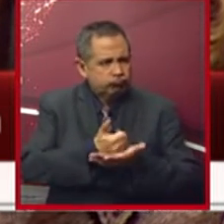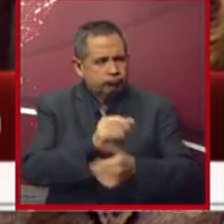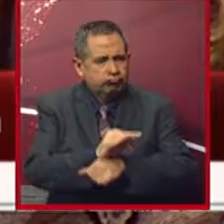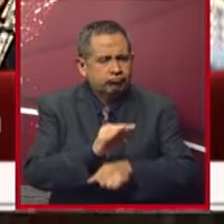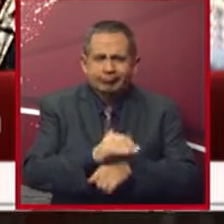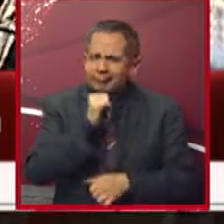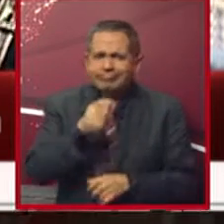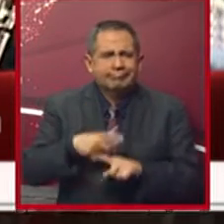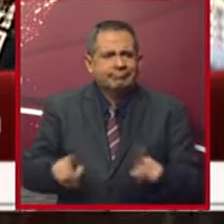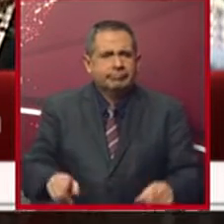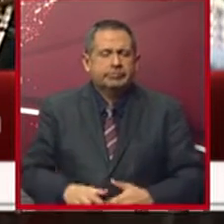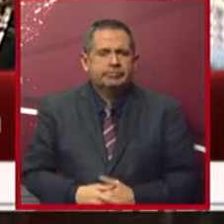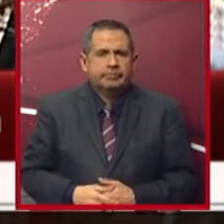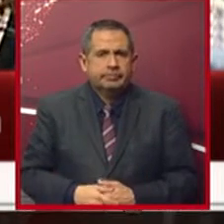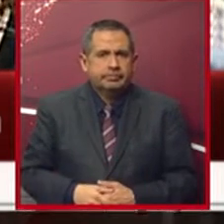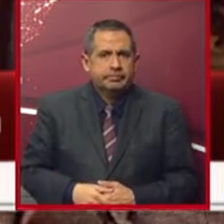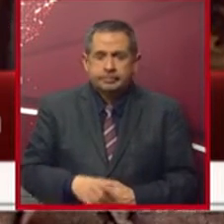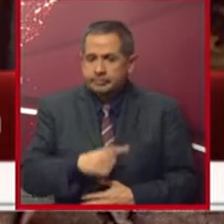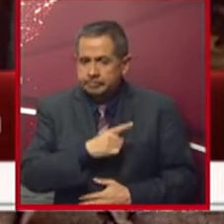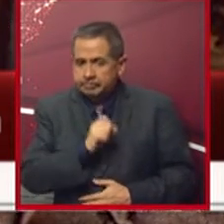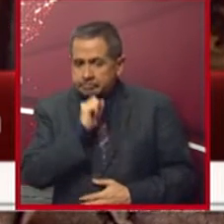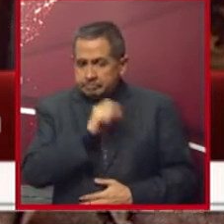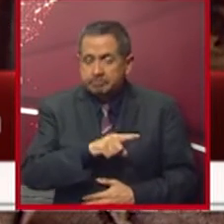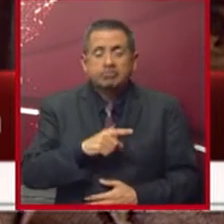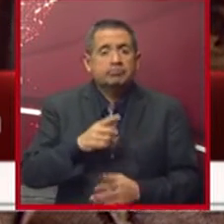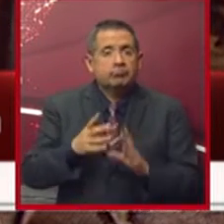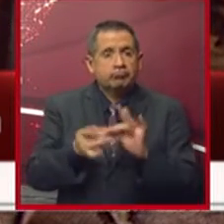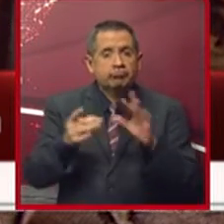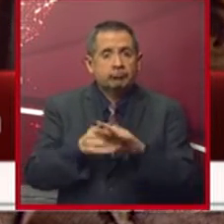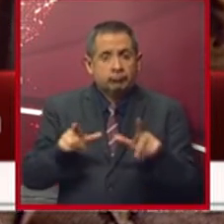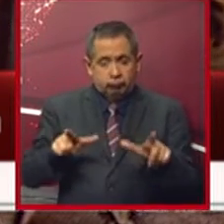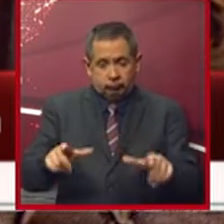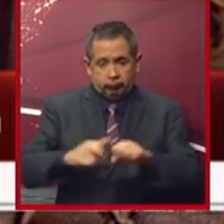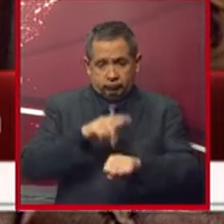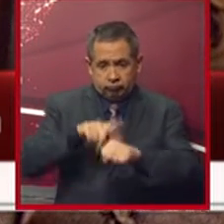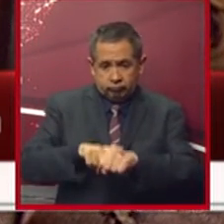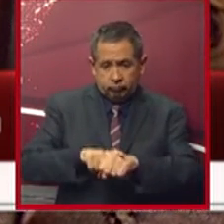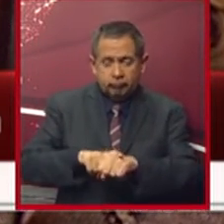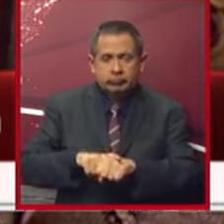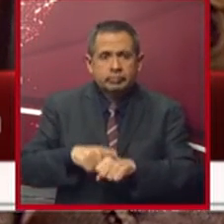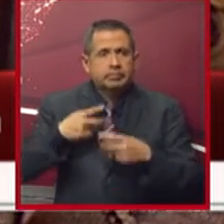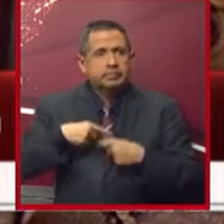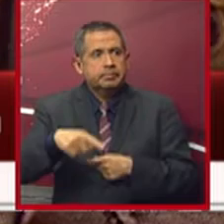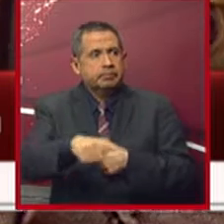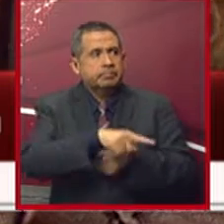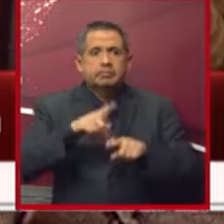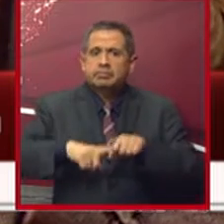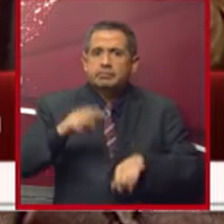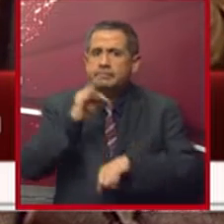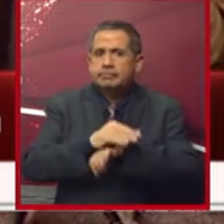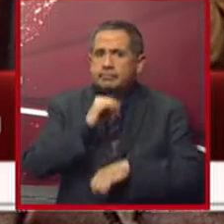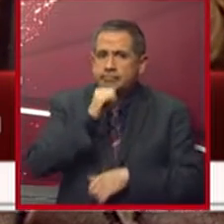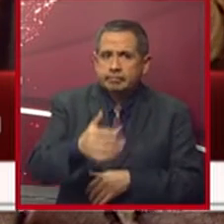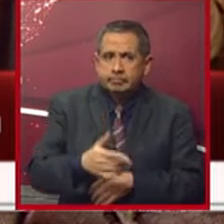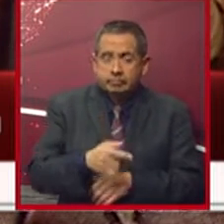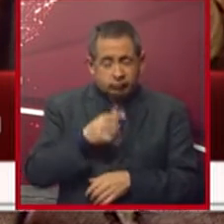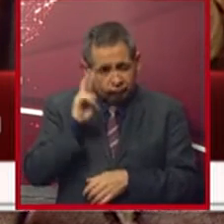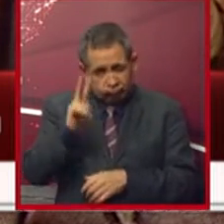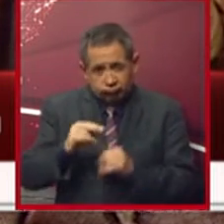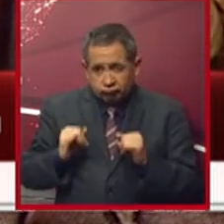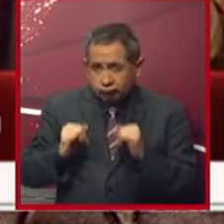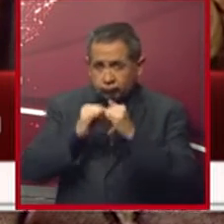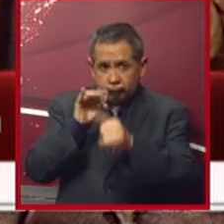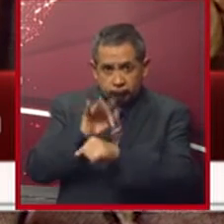seguridad. Señaló además que el proyecto de creación de la Guardia Nacional dejaría a la población indefensa, pues no fortalecerá las